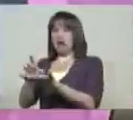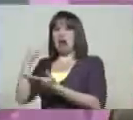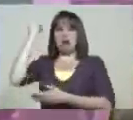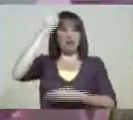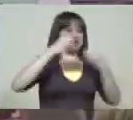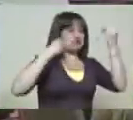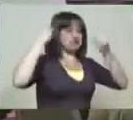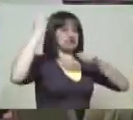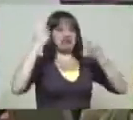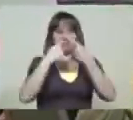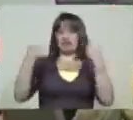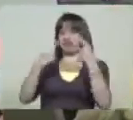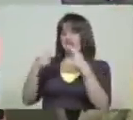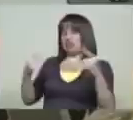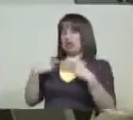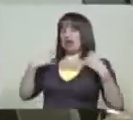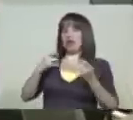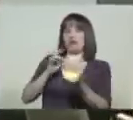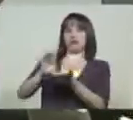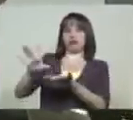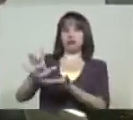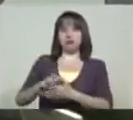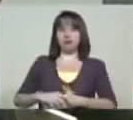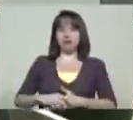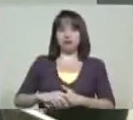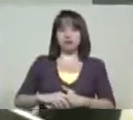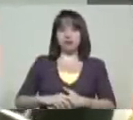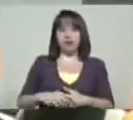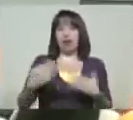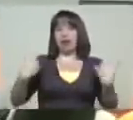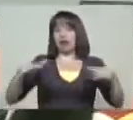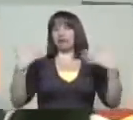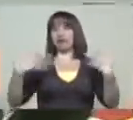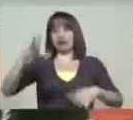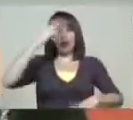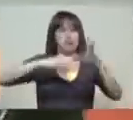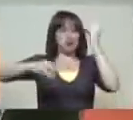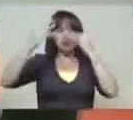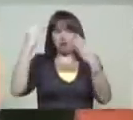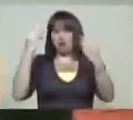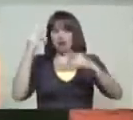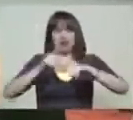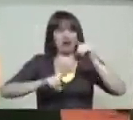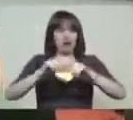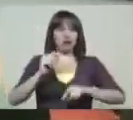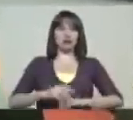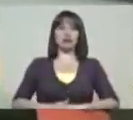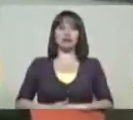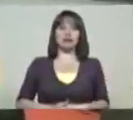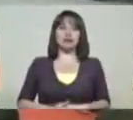diferente. Ah, muy bien, chévere. Yo saqué muchas lecciones de eso, sacamos muchas lecciones.